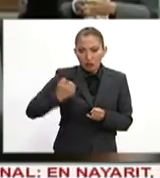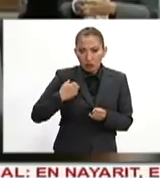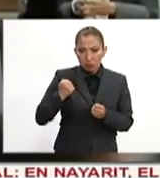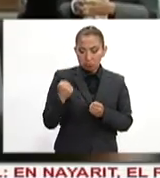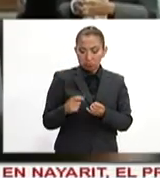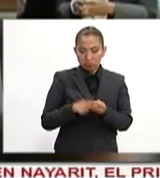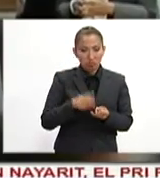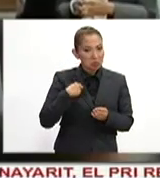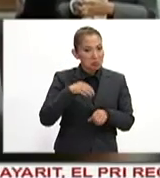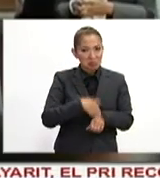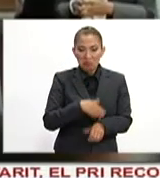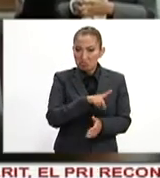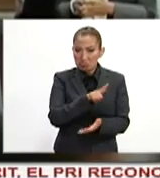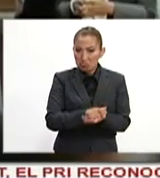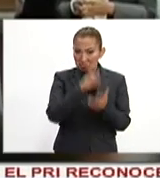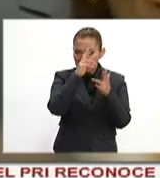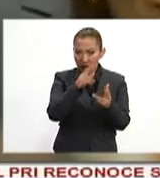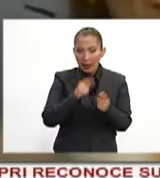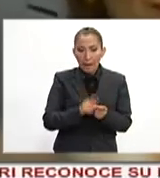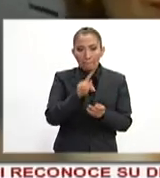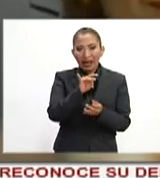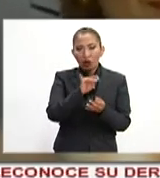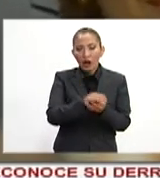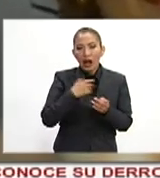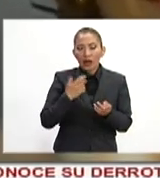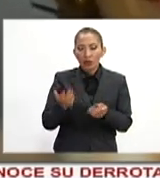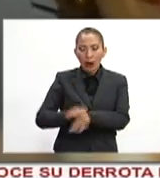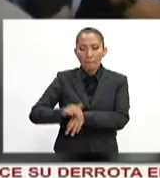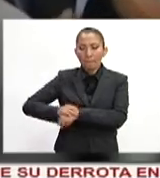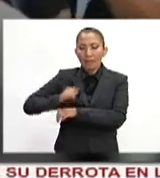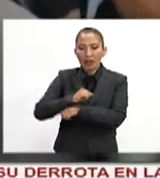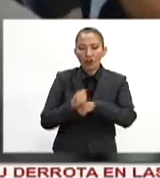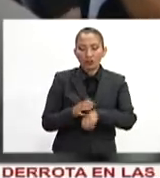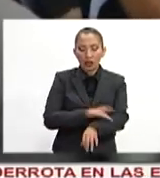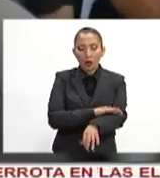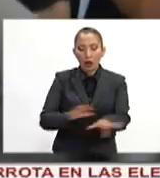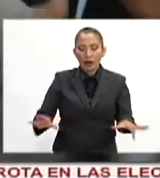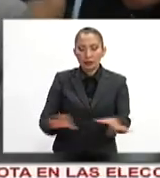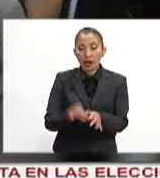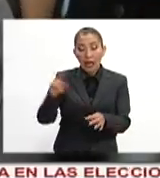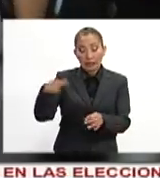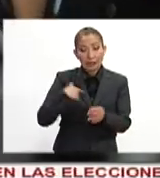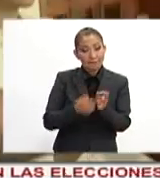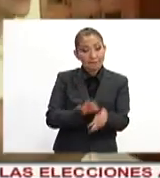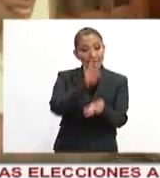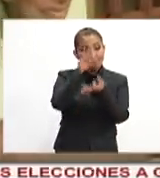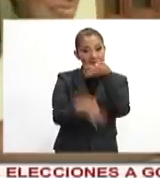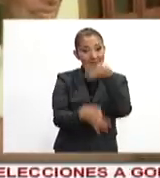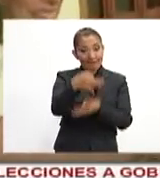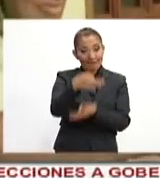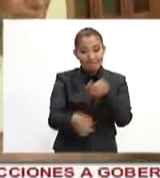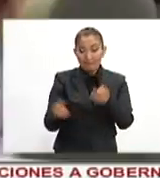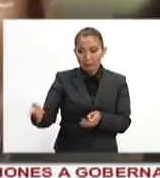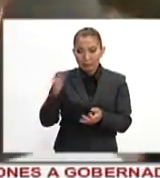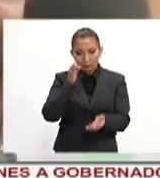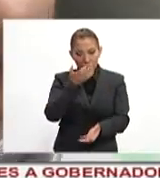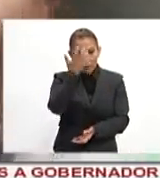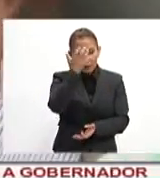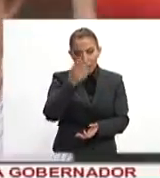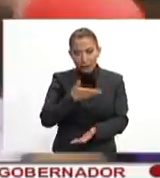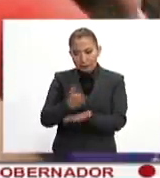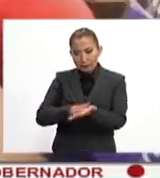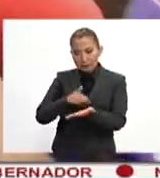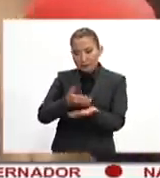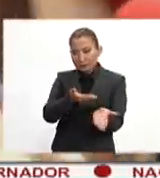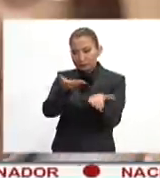autoridad, incumplimiento del deber legal, peculado, tráfico de influencias y coalición. Serán los cargos a enfrentar. La presentación formal de la solicitud